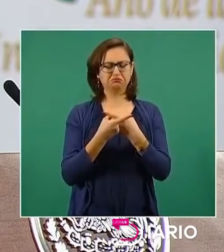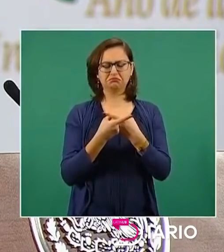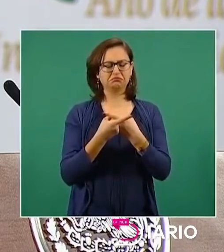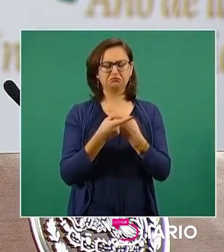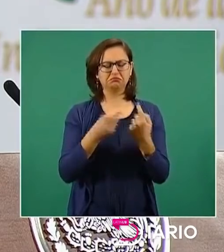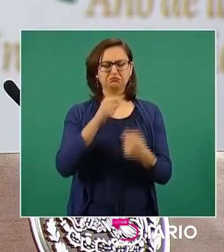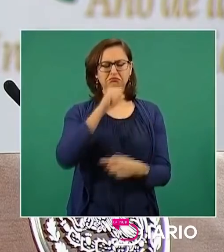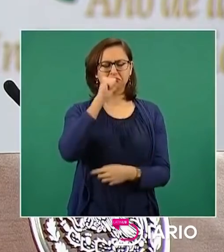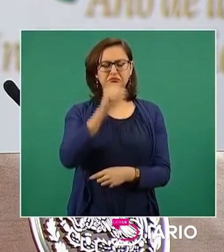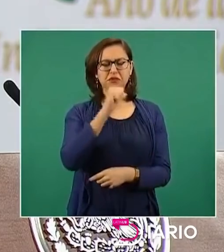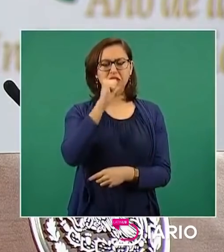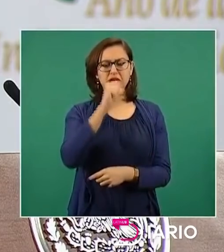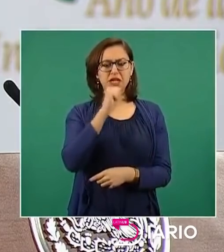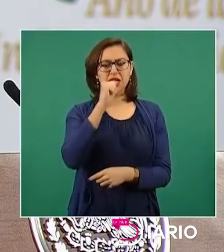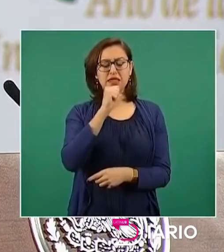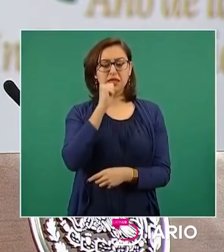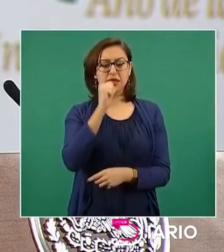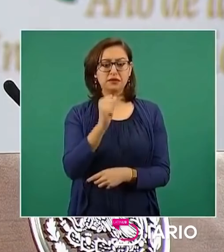es inconstitucional